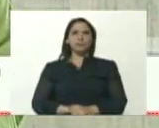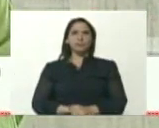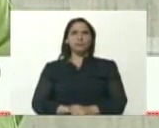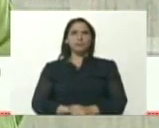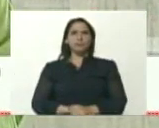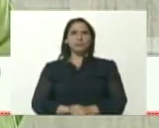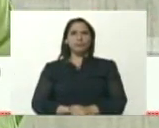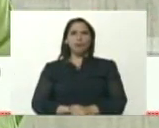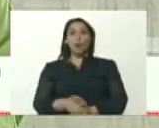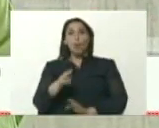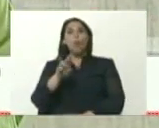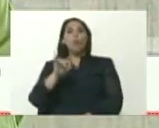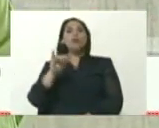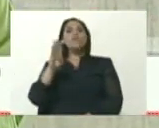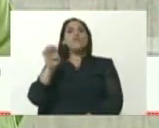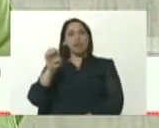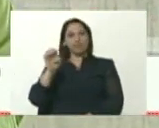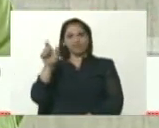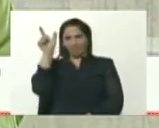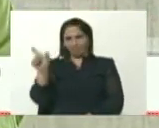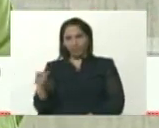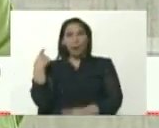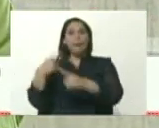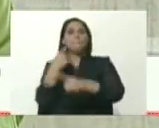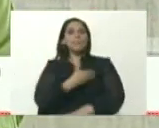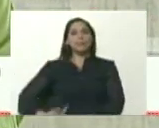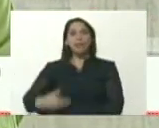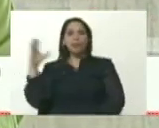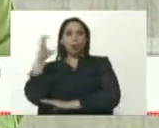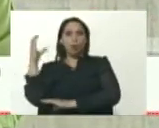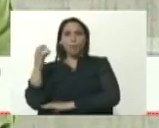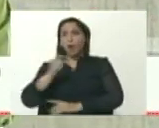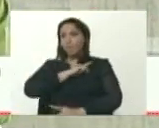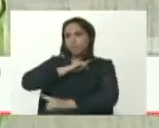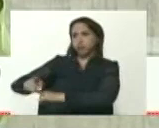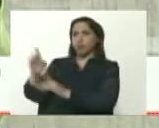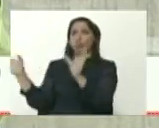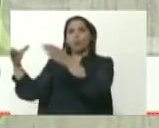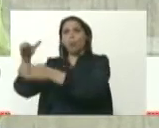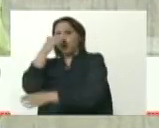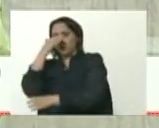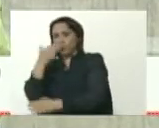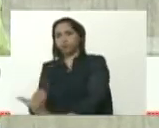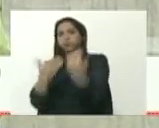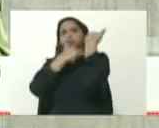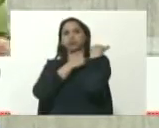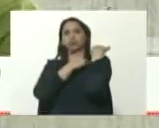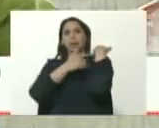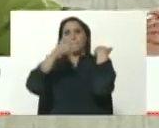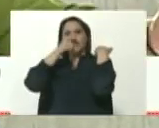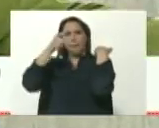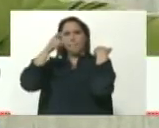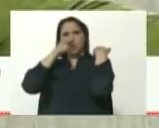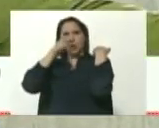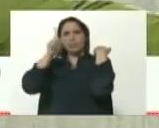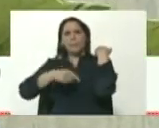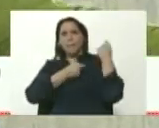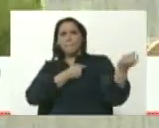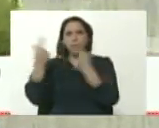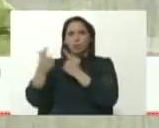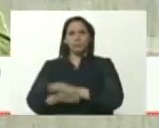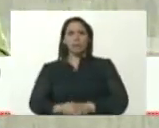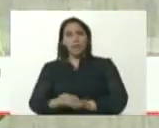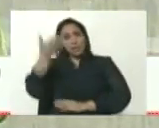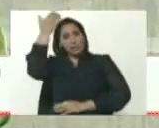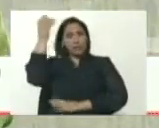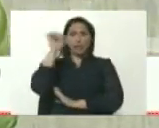de que fue Álvaro Uribe Vélez que le dio la orden a los rastrojos para que se encargaran de la guardia y custodia y de la extracción de la